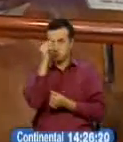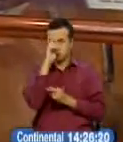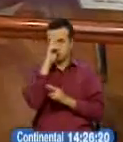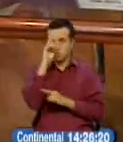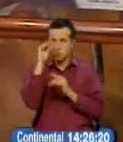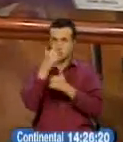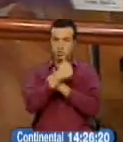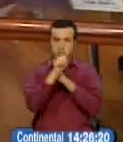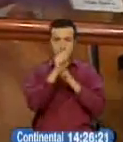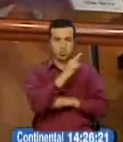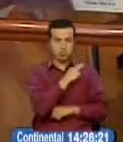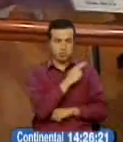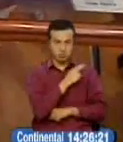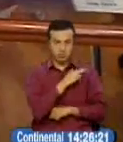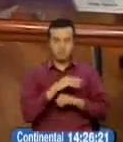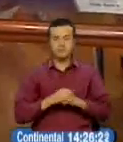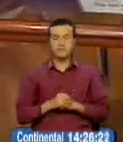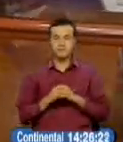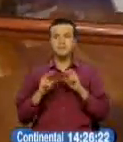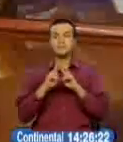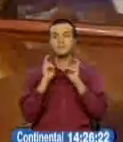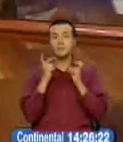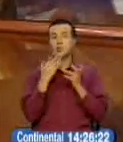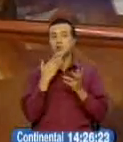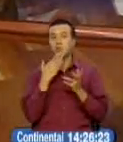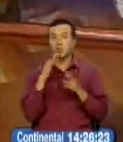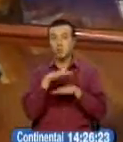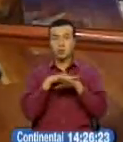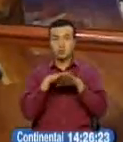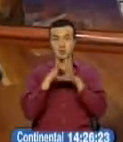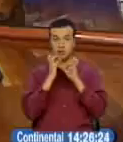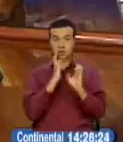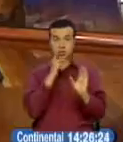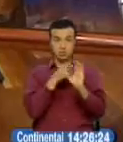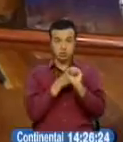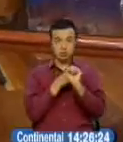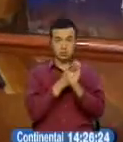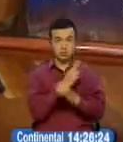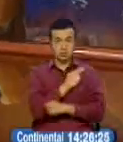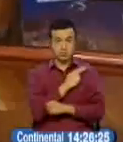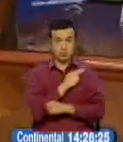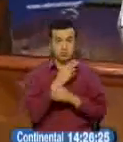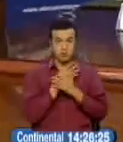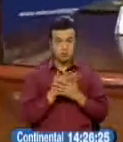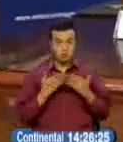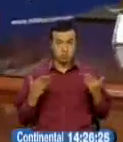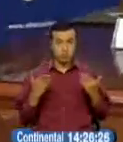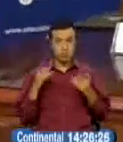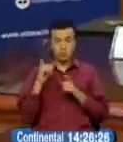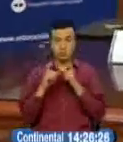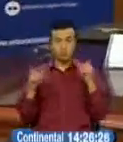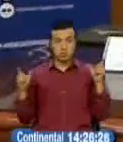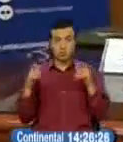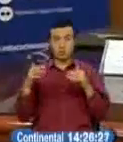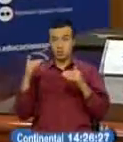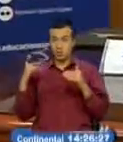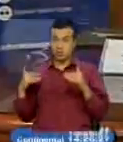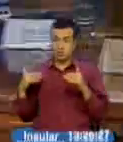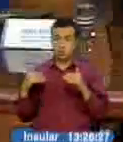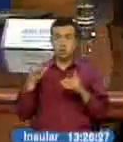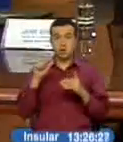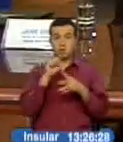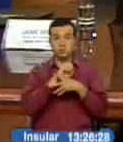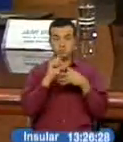la autonomía universitaria. En relación a los bachilleres que piensan ingresar a esta universidad y de los que están rezagados, Augusto